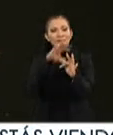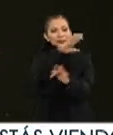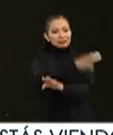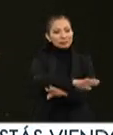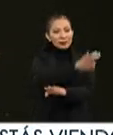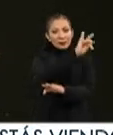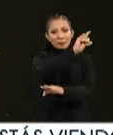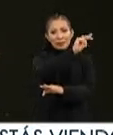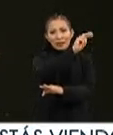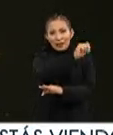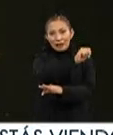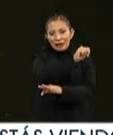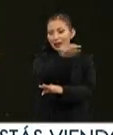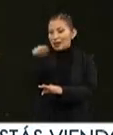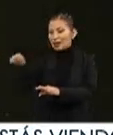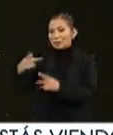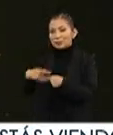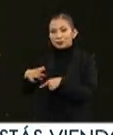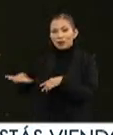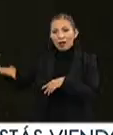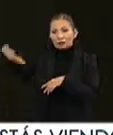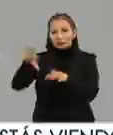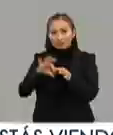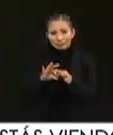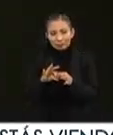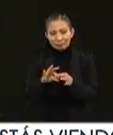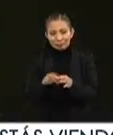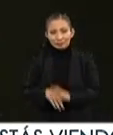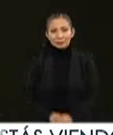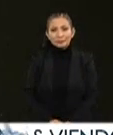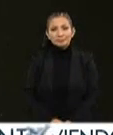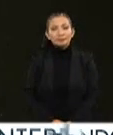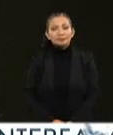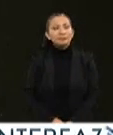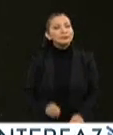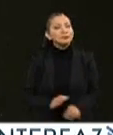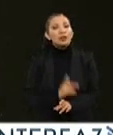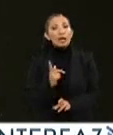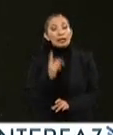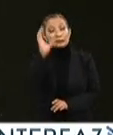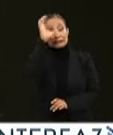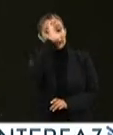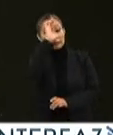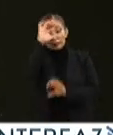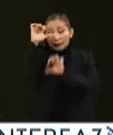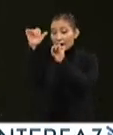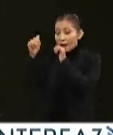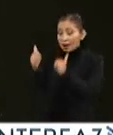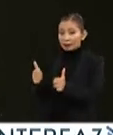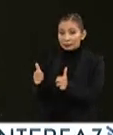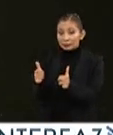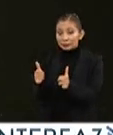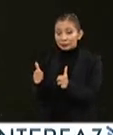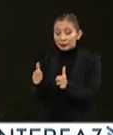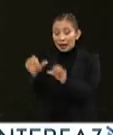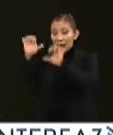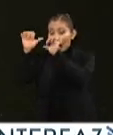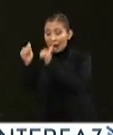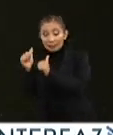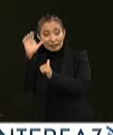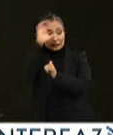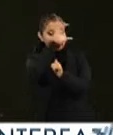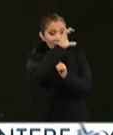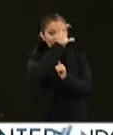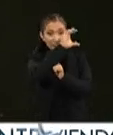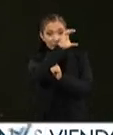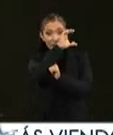entre el Politécnico y la sociedad. Y es que ciencia y arte y